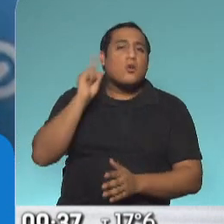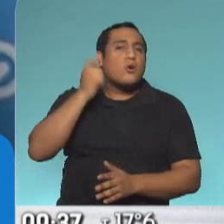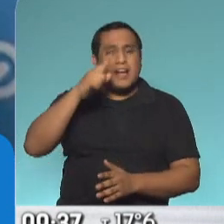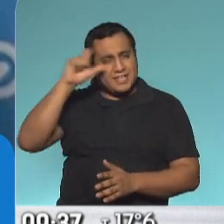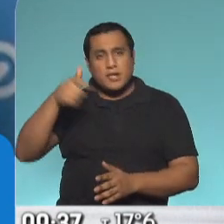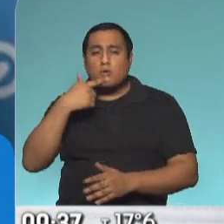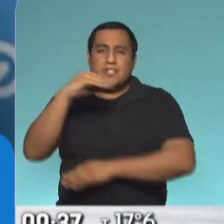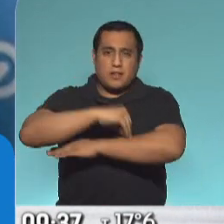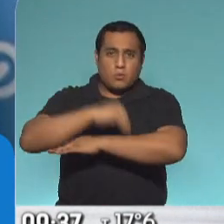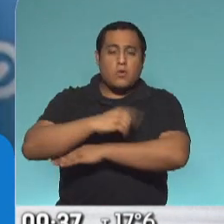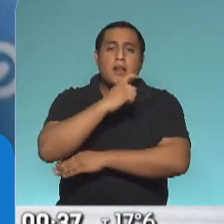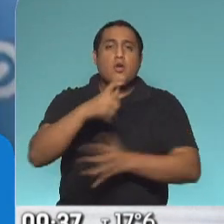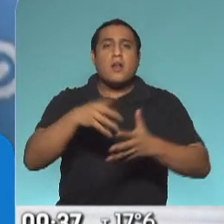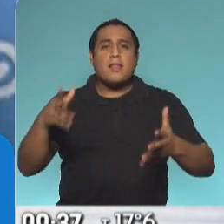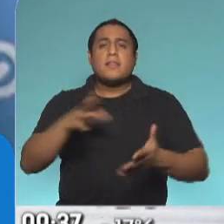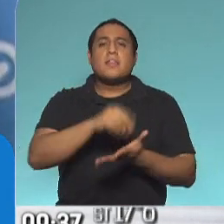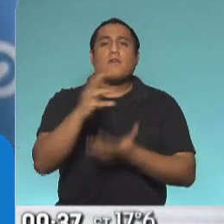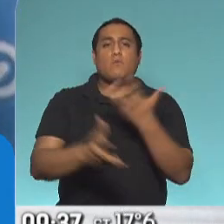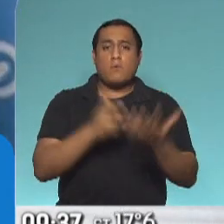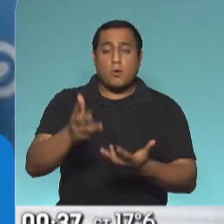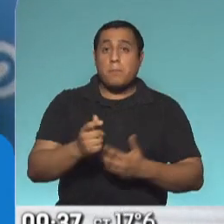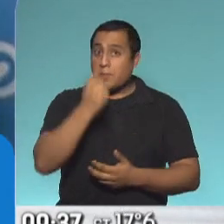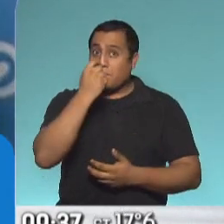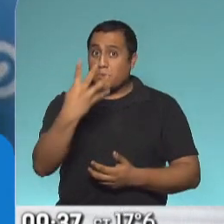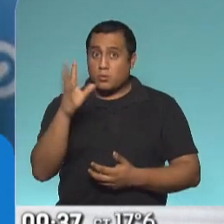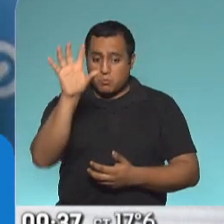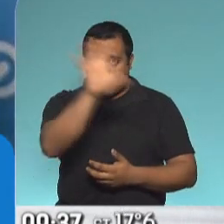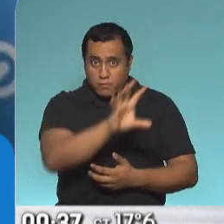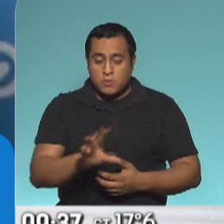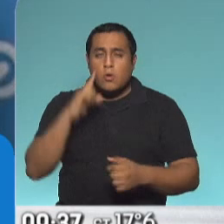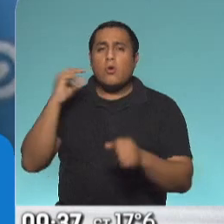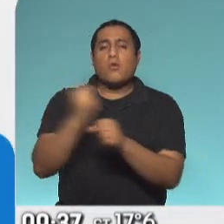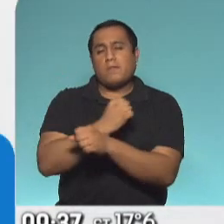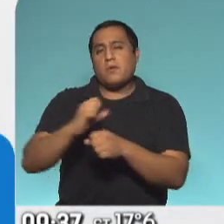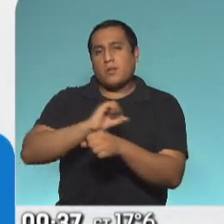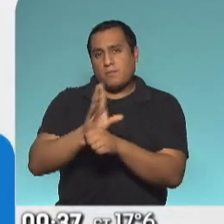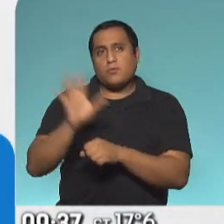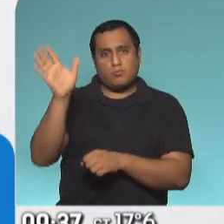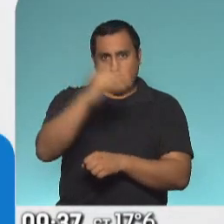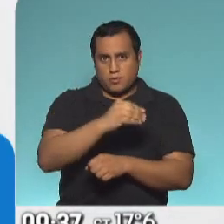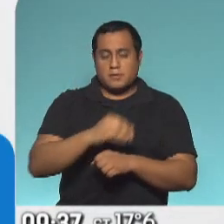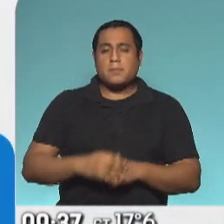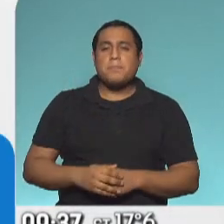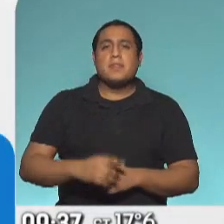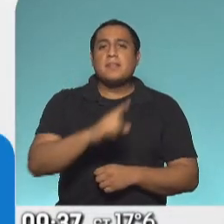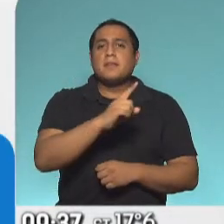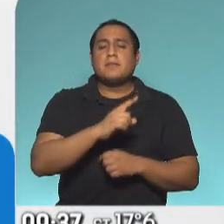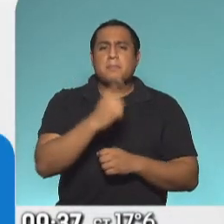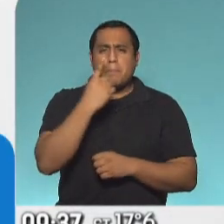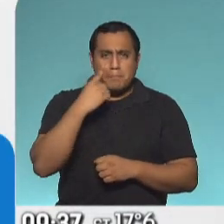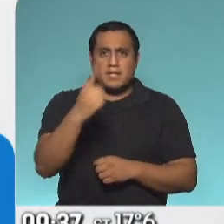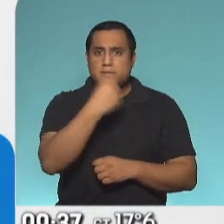santa cruz y río grande en tierra del fuego las 24 provincias han confirmado casos 100 mil